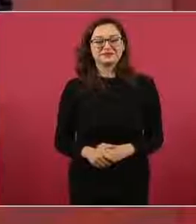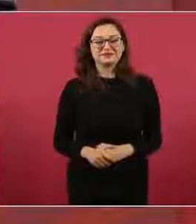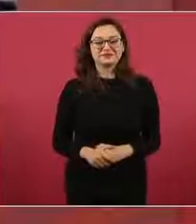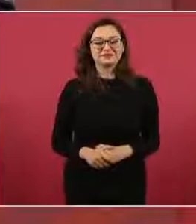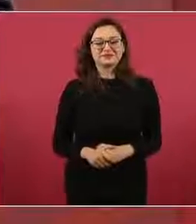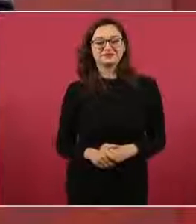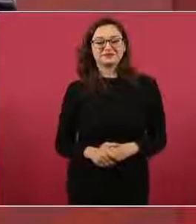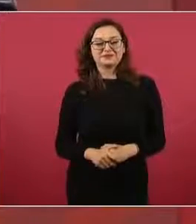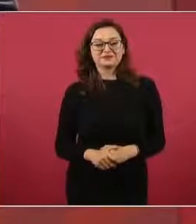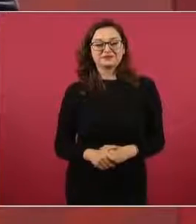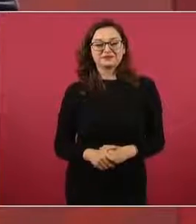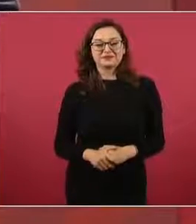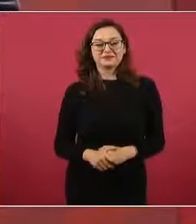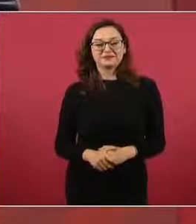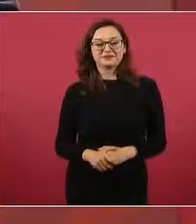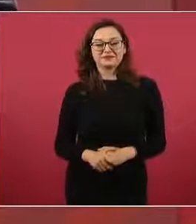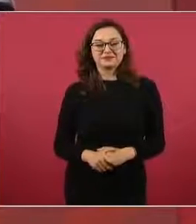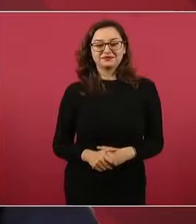los